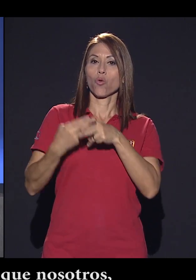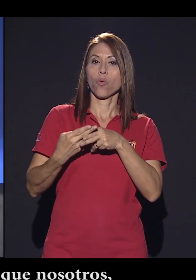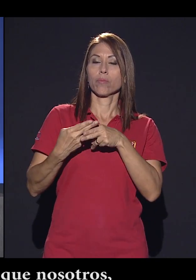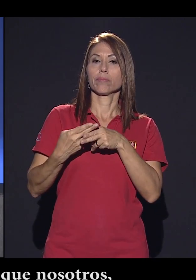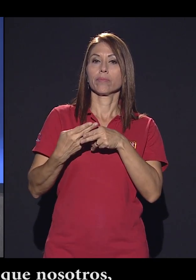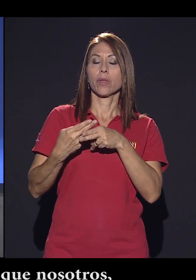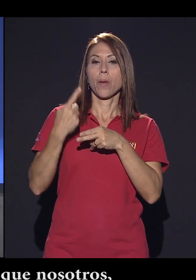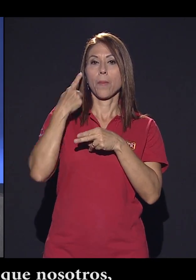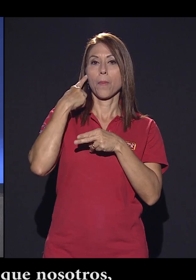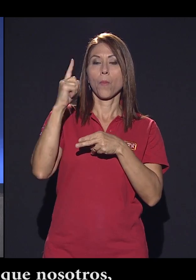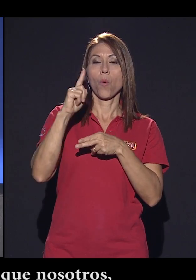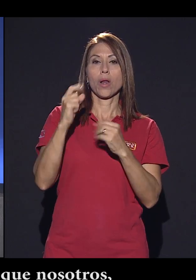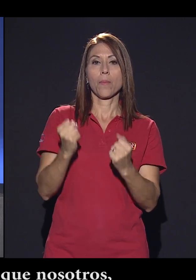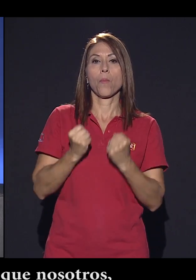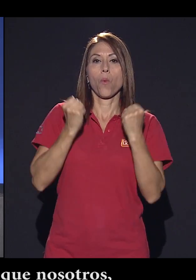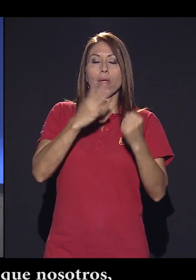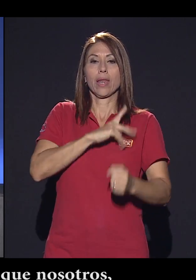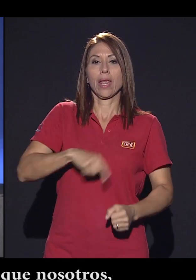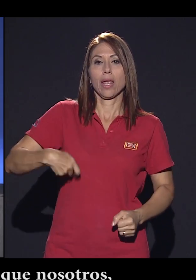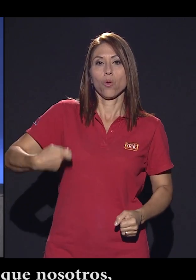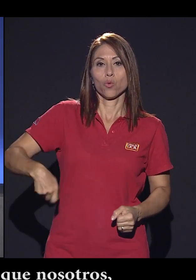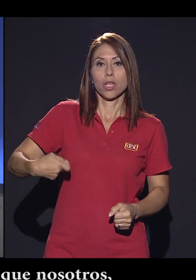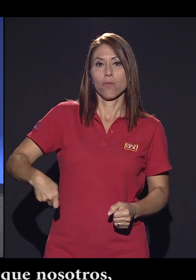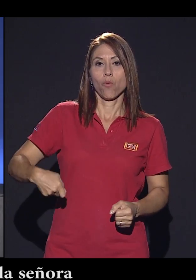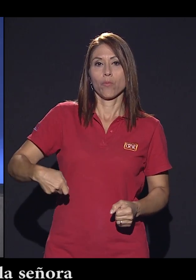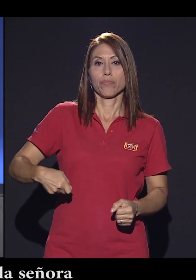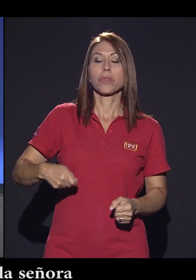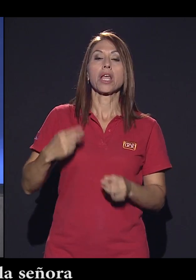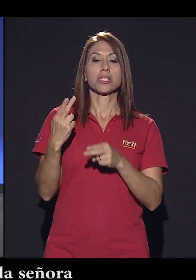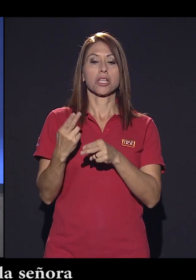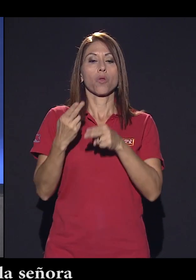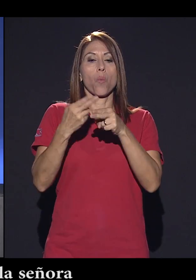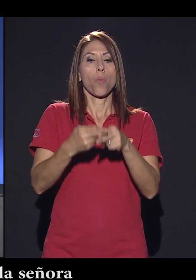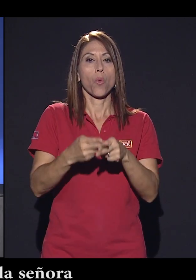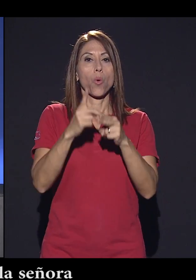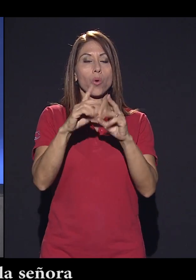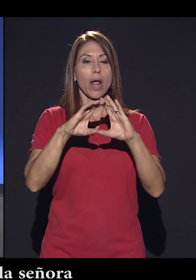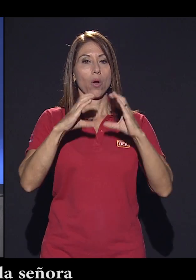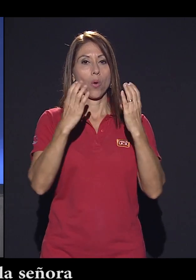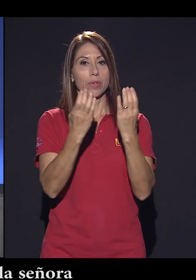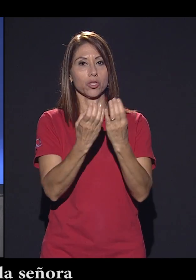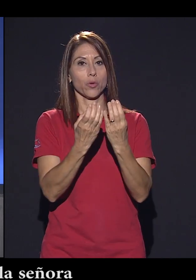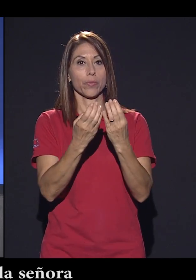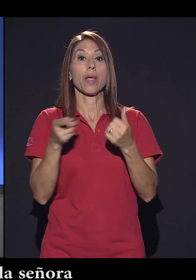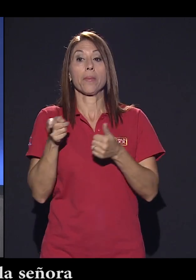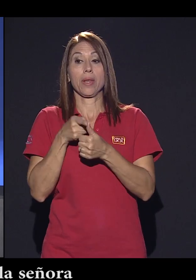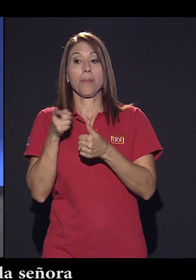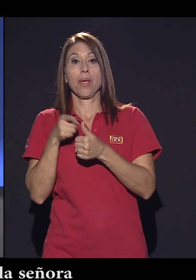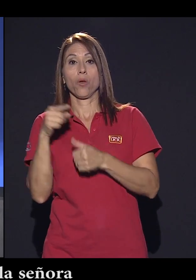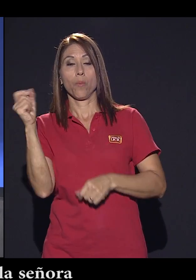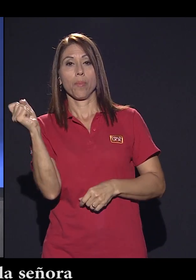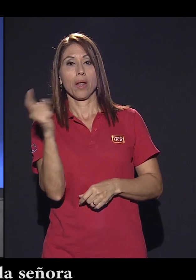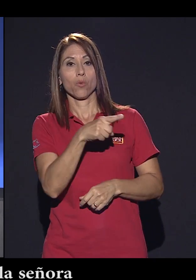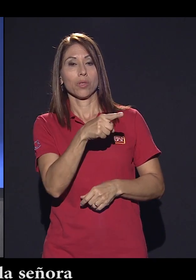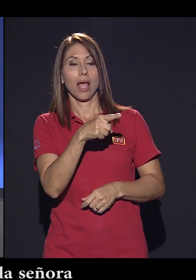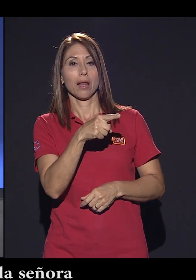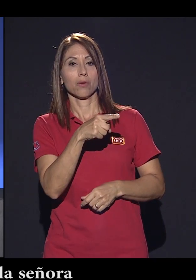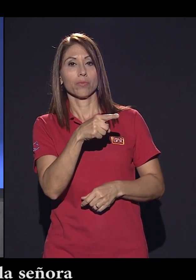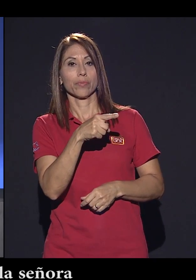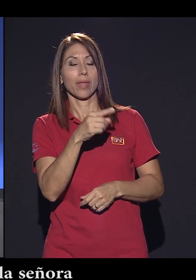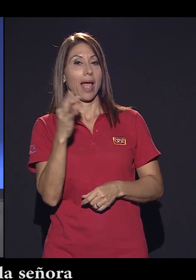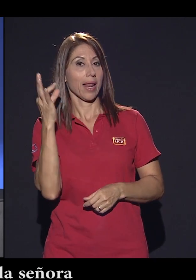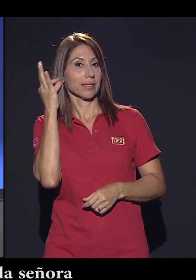fuimos designados por el Poder Ejecutivo, se nombró una comisión. Primero le